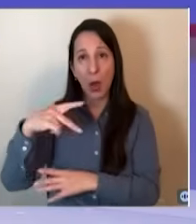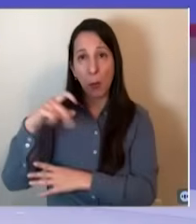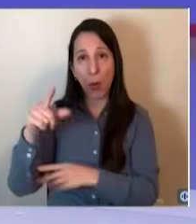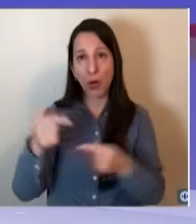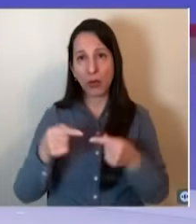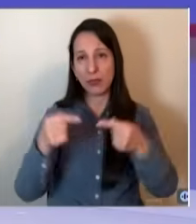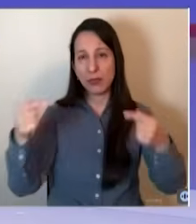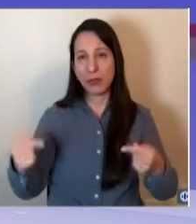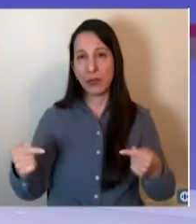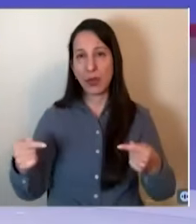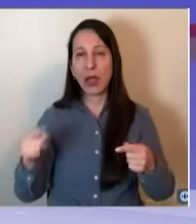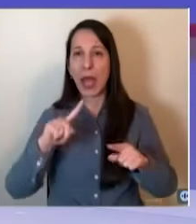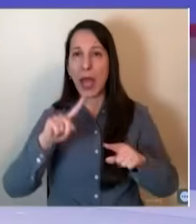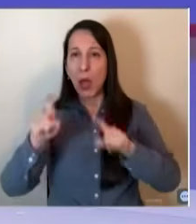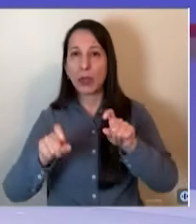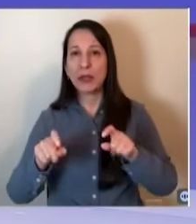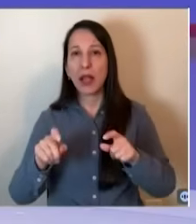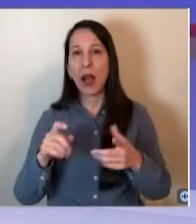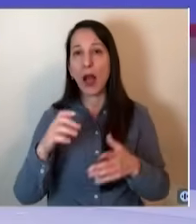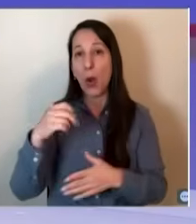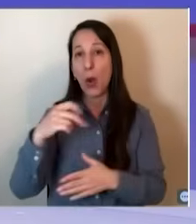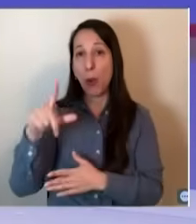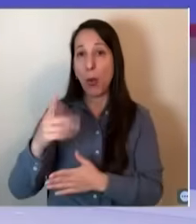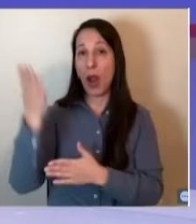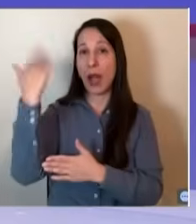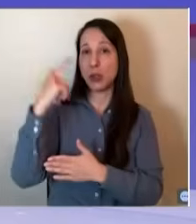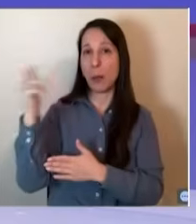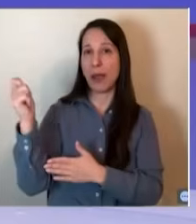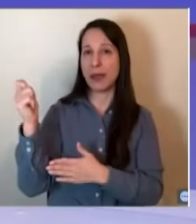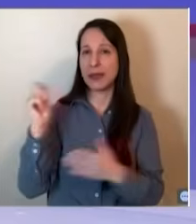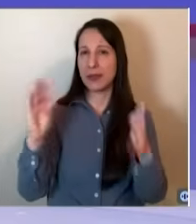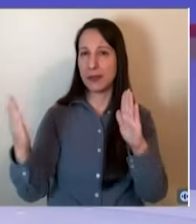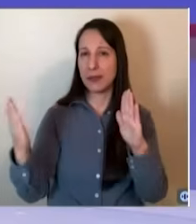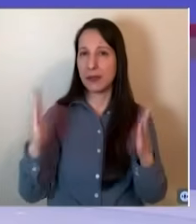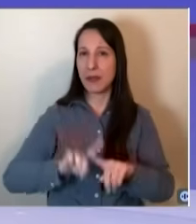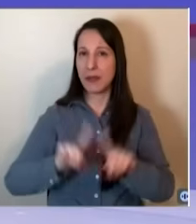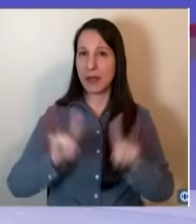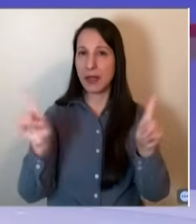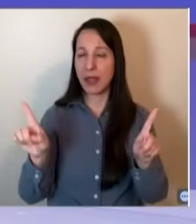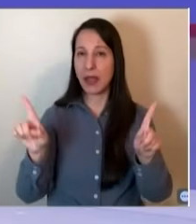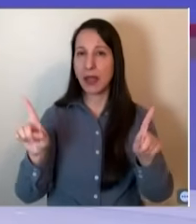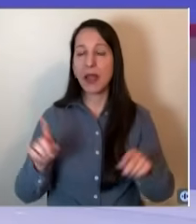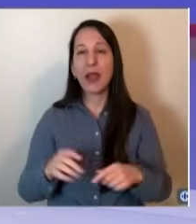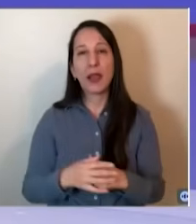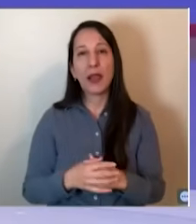de encuesta de Opol de hace un mes? Yo diría que hay